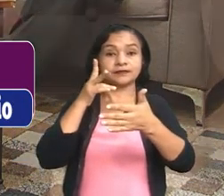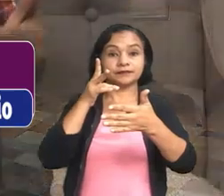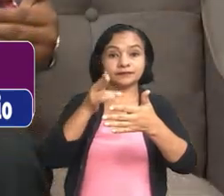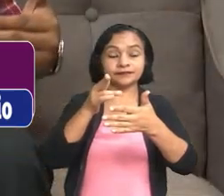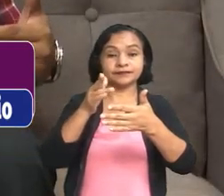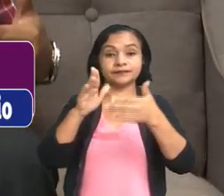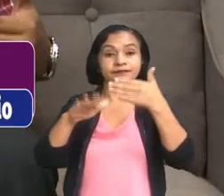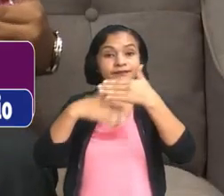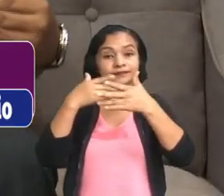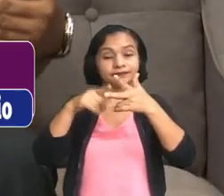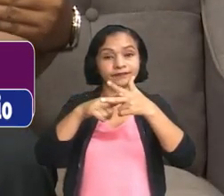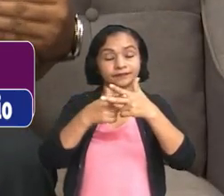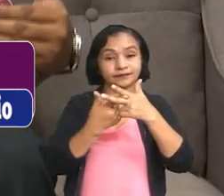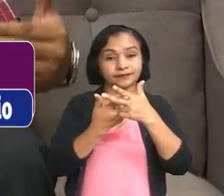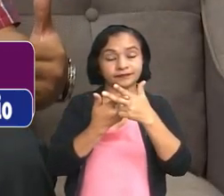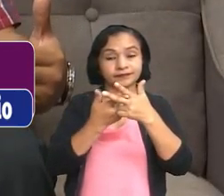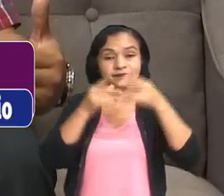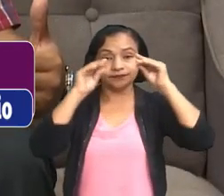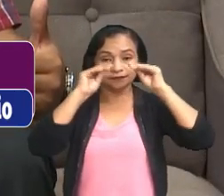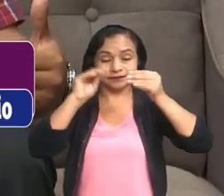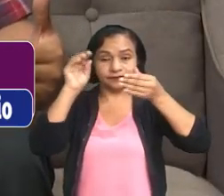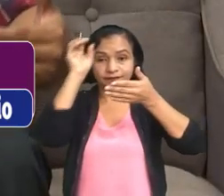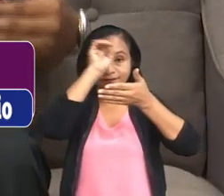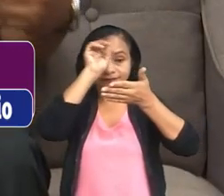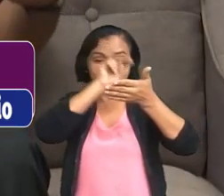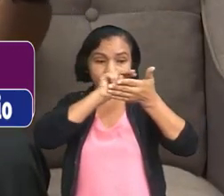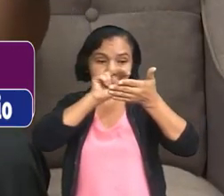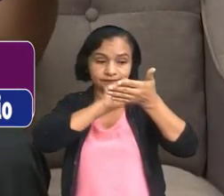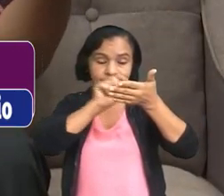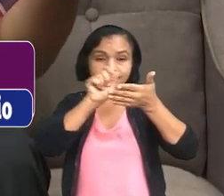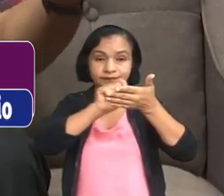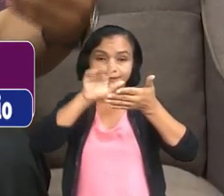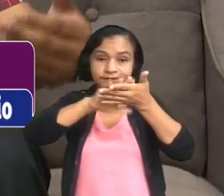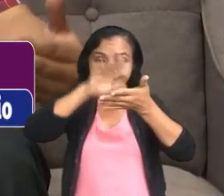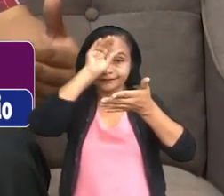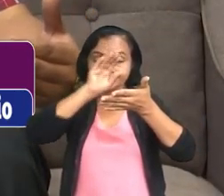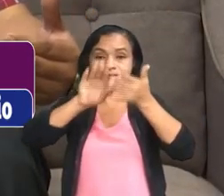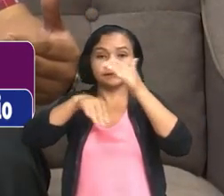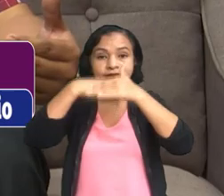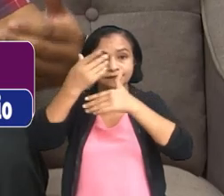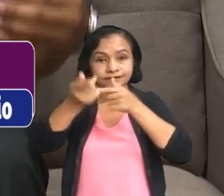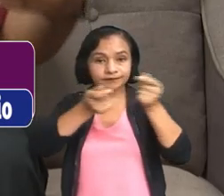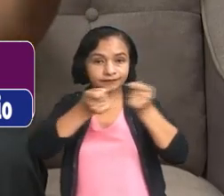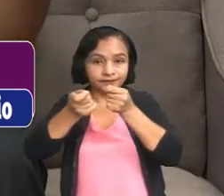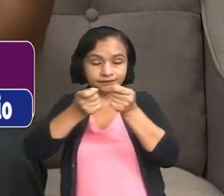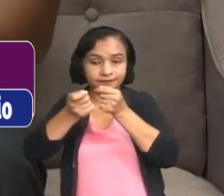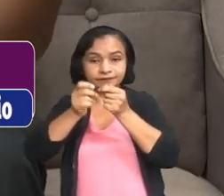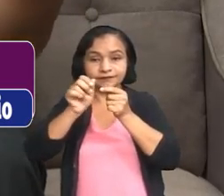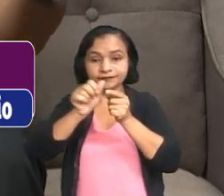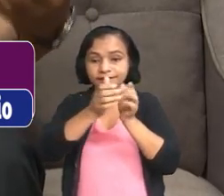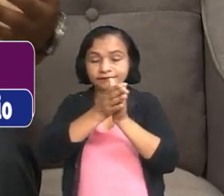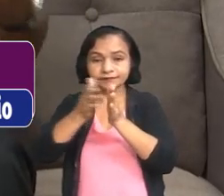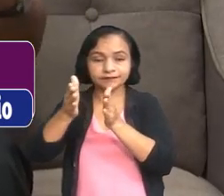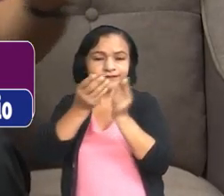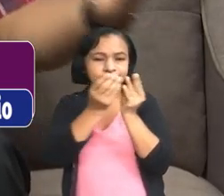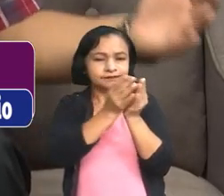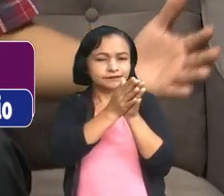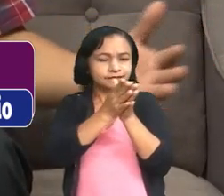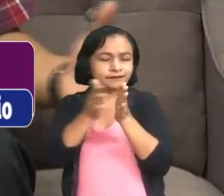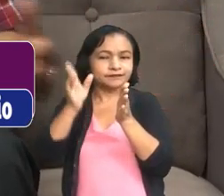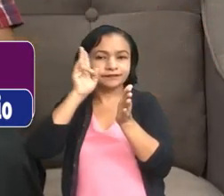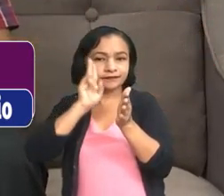porque inició con un programa de alfabetización. Exactamente. Posteriormente regularización académica, posteriormente, bueno, lo hemos visto en